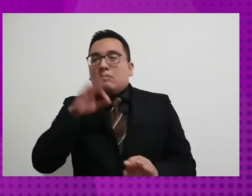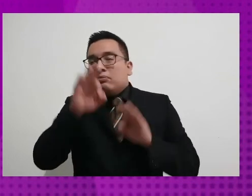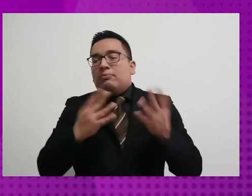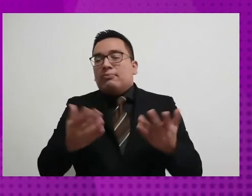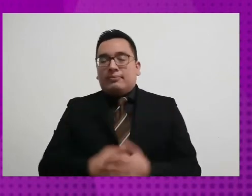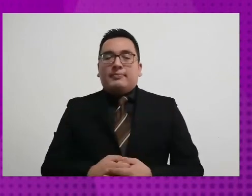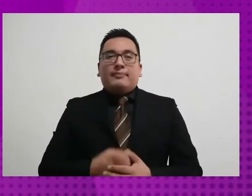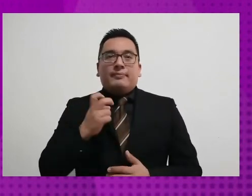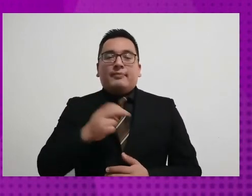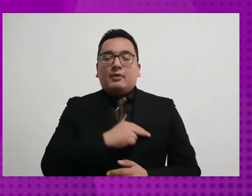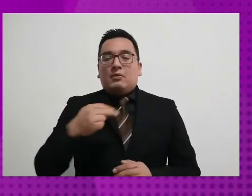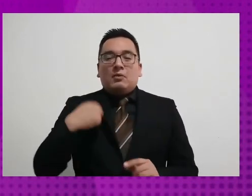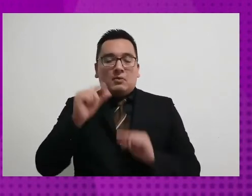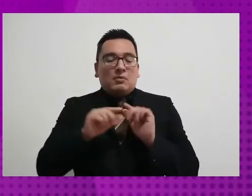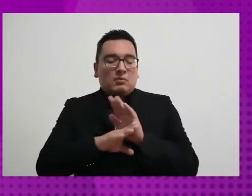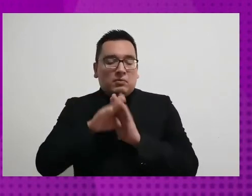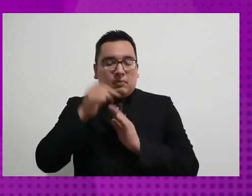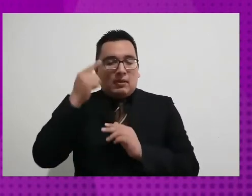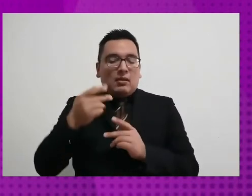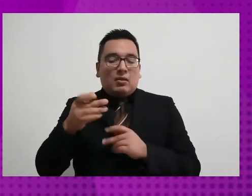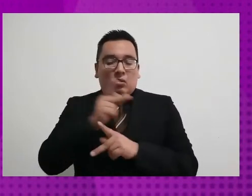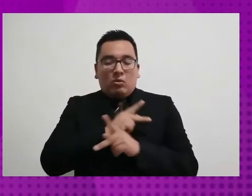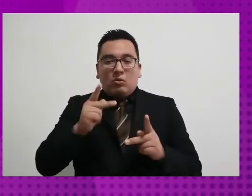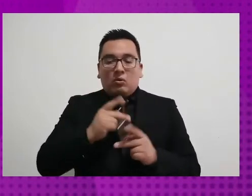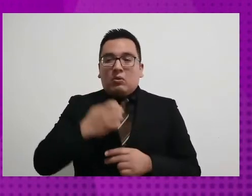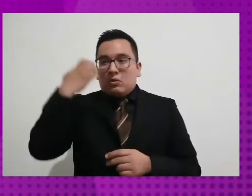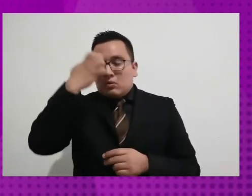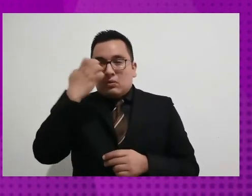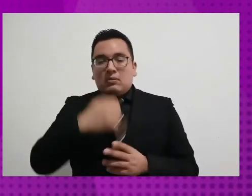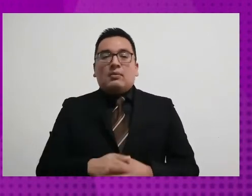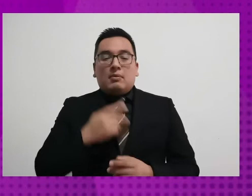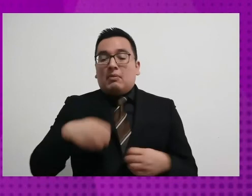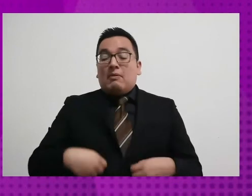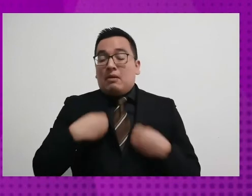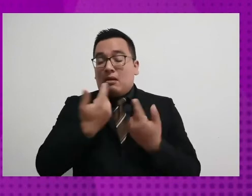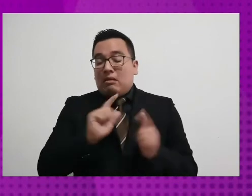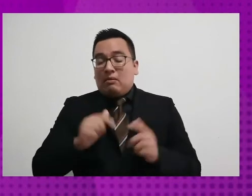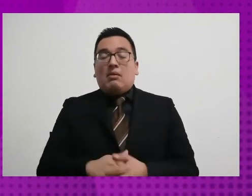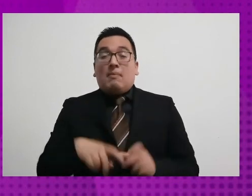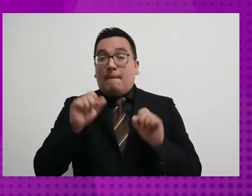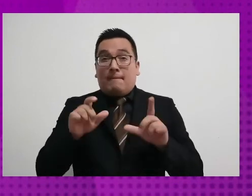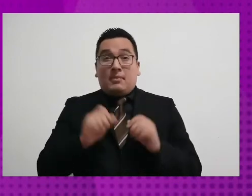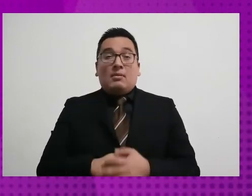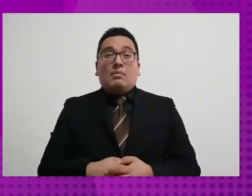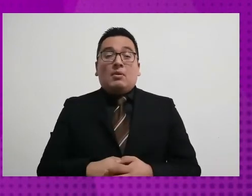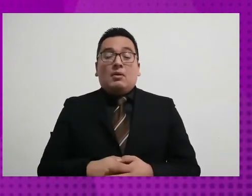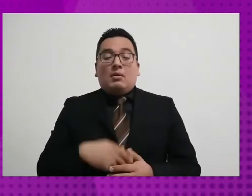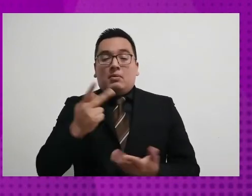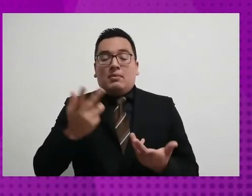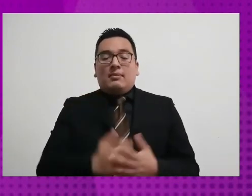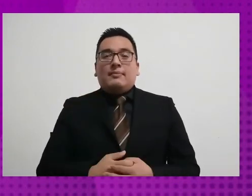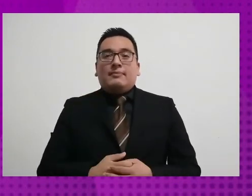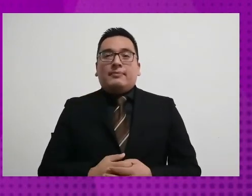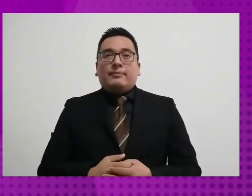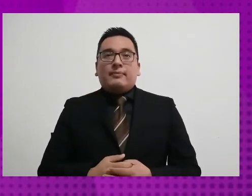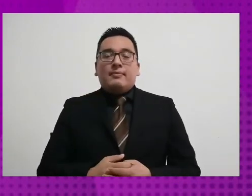en nuestra sociedad. Así que cuando avancemos a que cada persona sea juzgada o pueda trazar el plan de vida que quiera y además